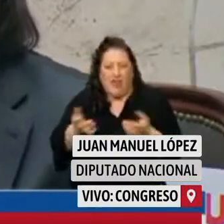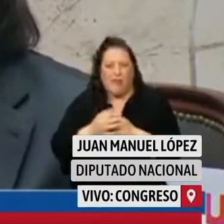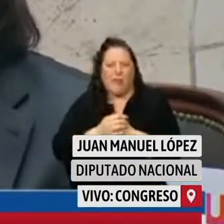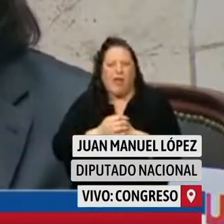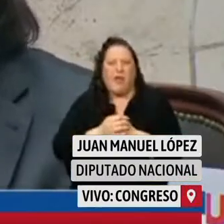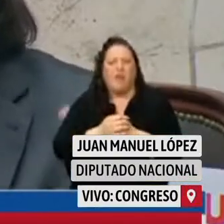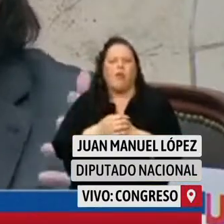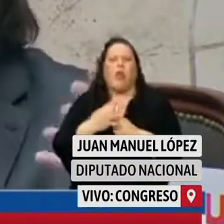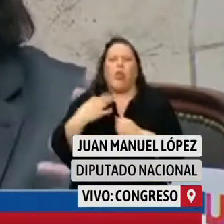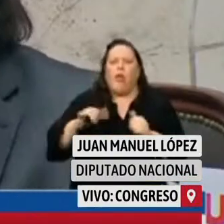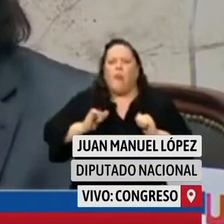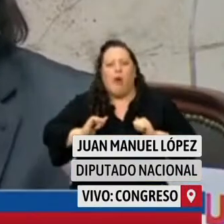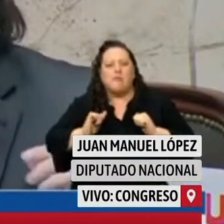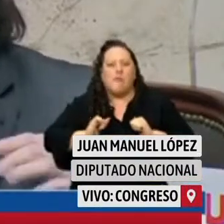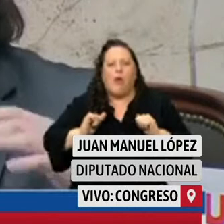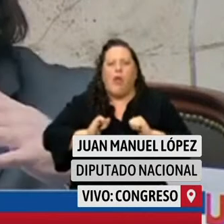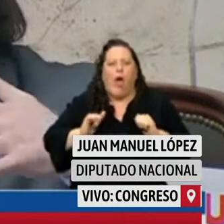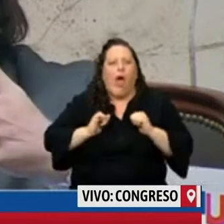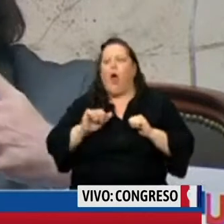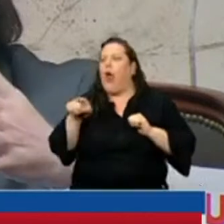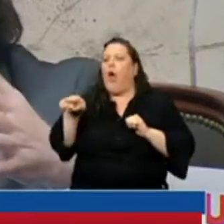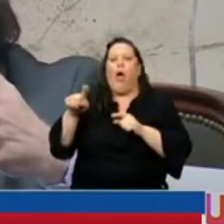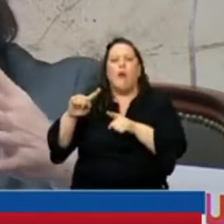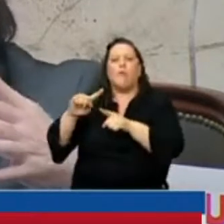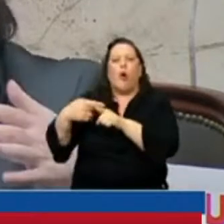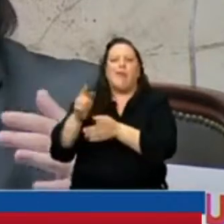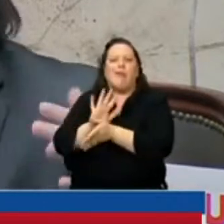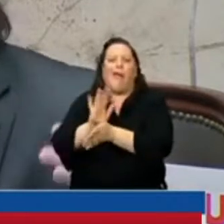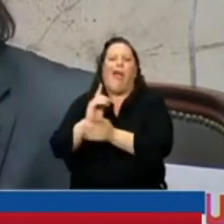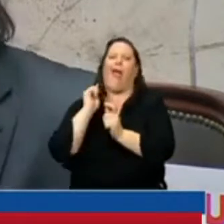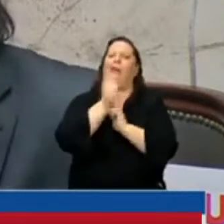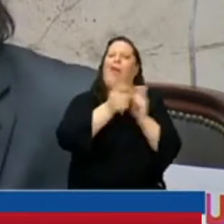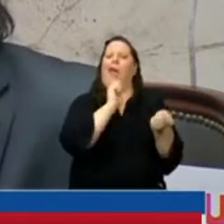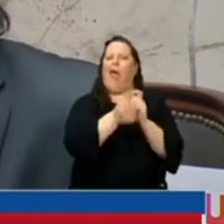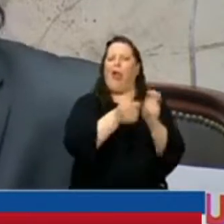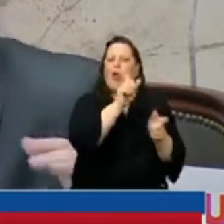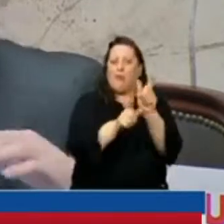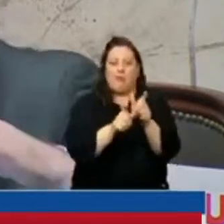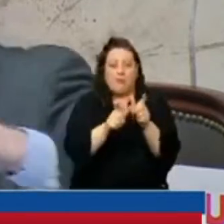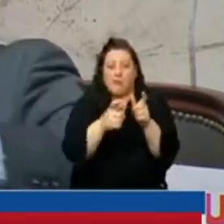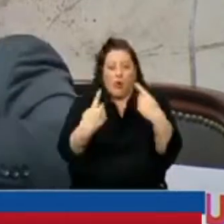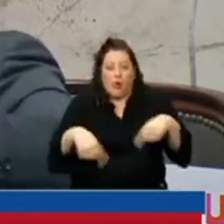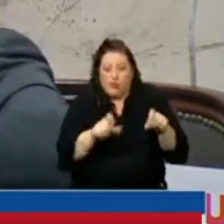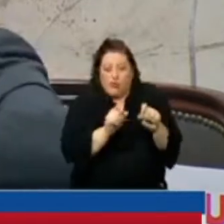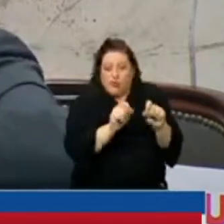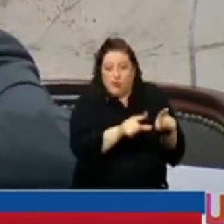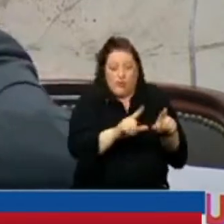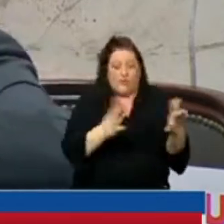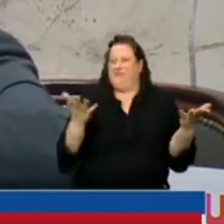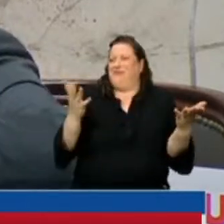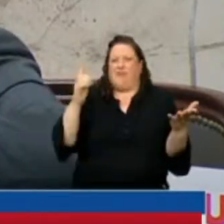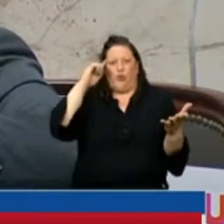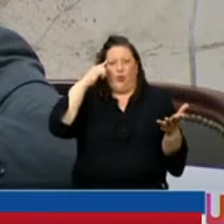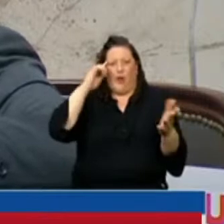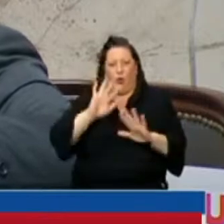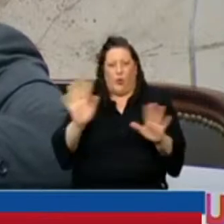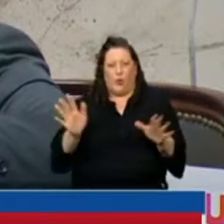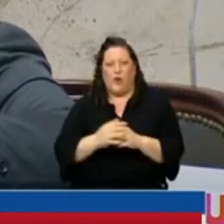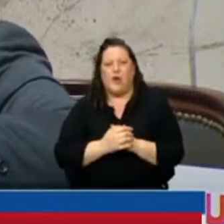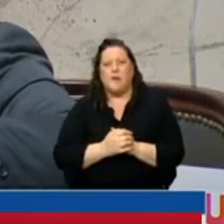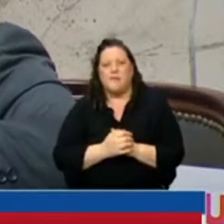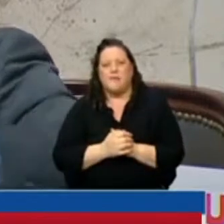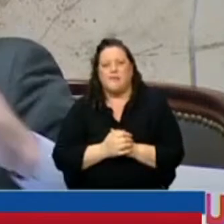vayan antes no si se tienen que ir que se vayan antes casi textualmente Claro porque sí lo dijo